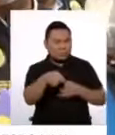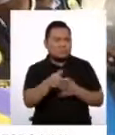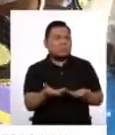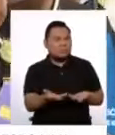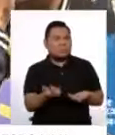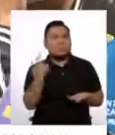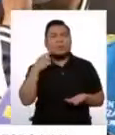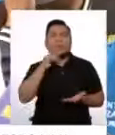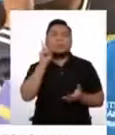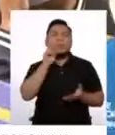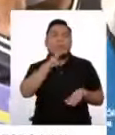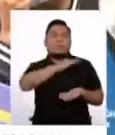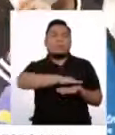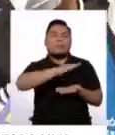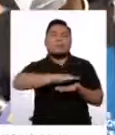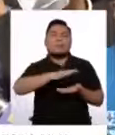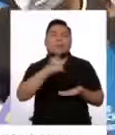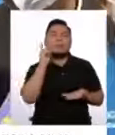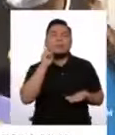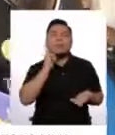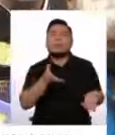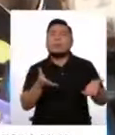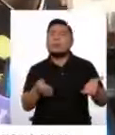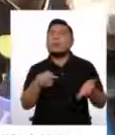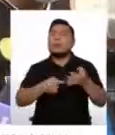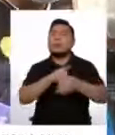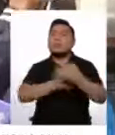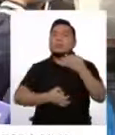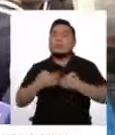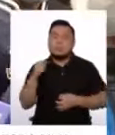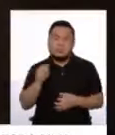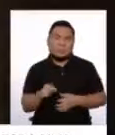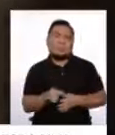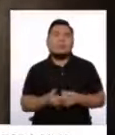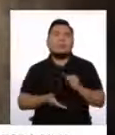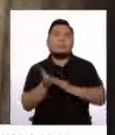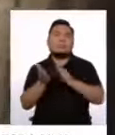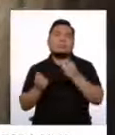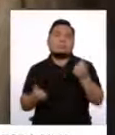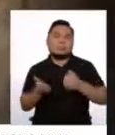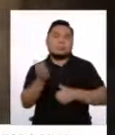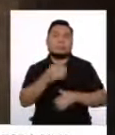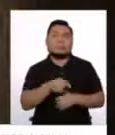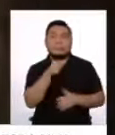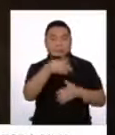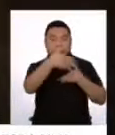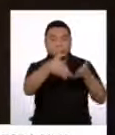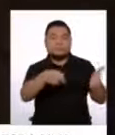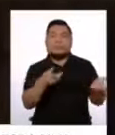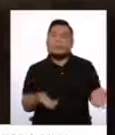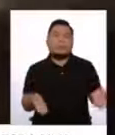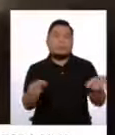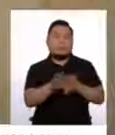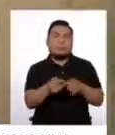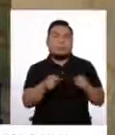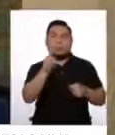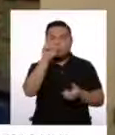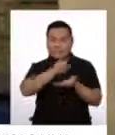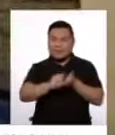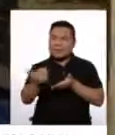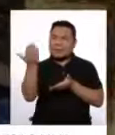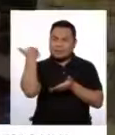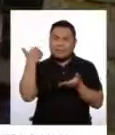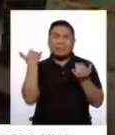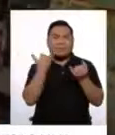para poder pasar todas las barreras. Son falsos permisos, son falsos. Eso estamos verificando. Se informó que este almacén fue clausurado hace un mes, pero